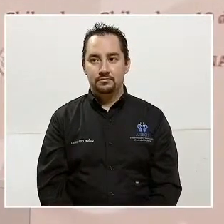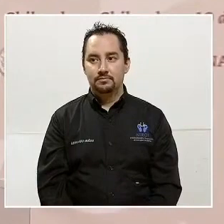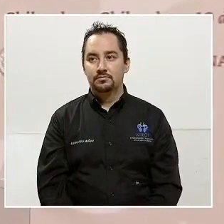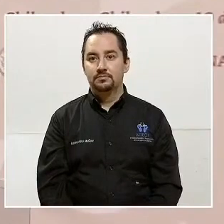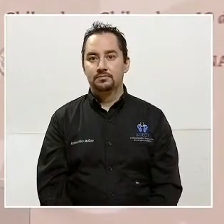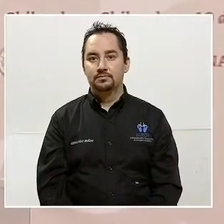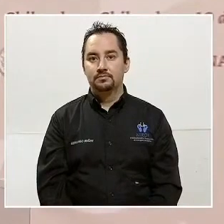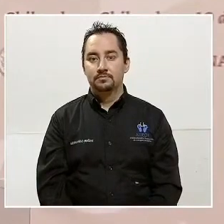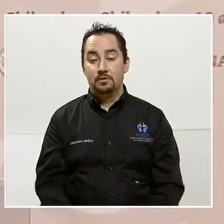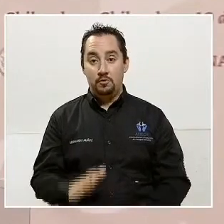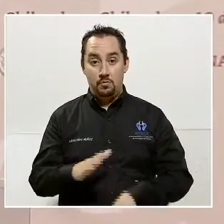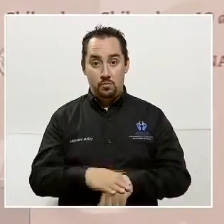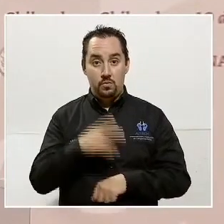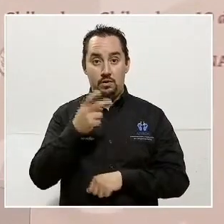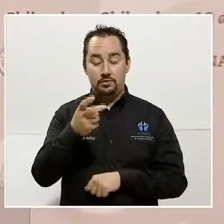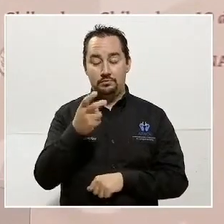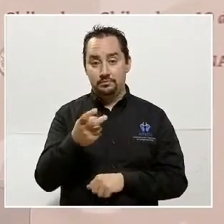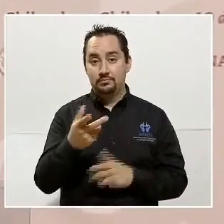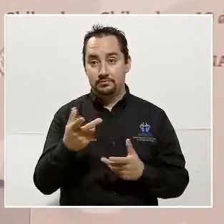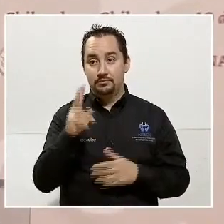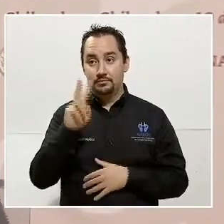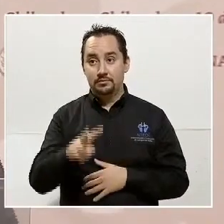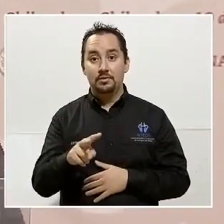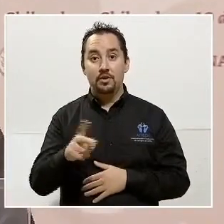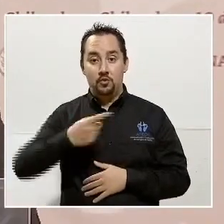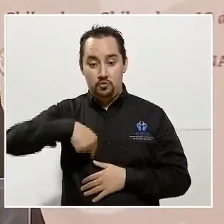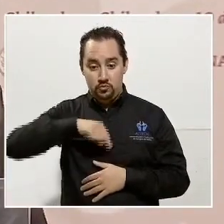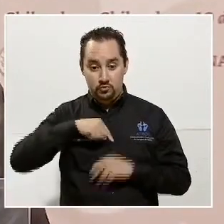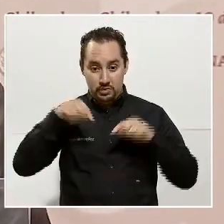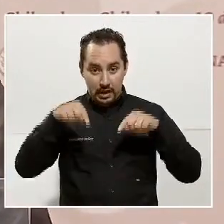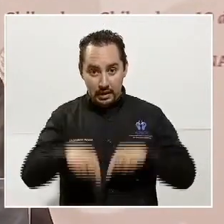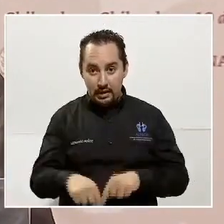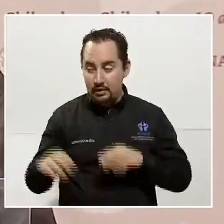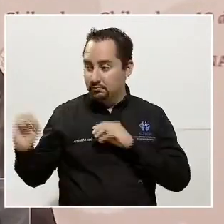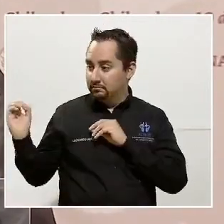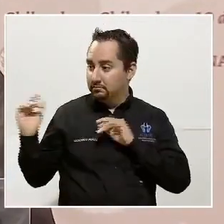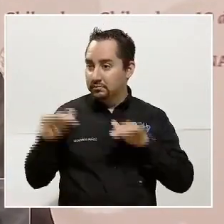es muy significativo el que estemos aquí,